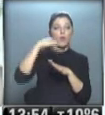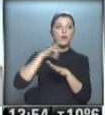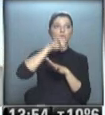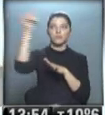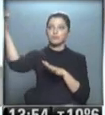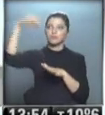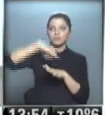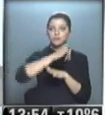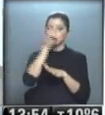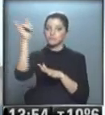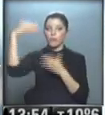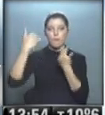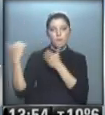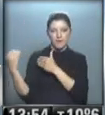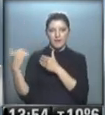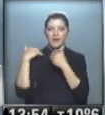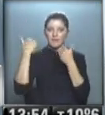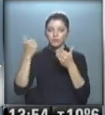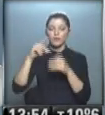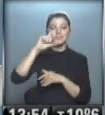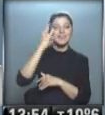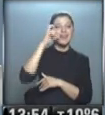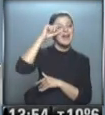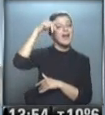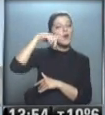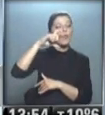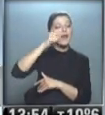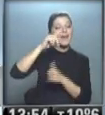conecten definitivamente a la Cuenca